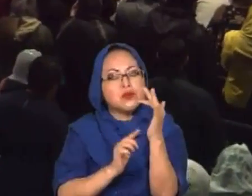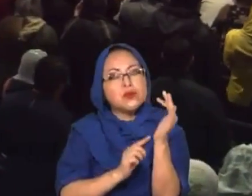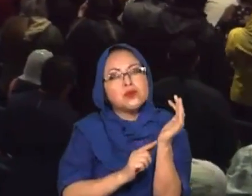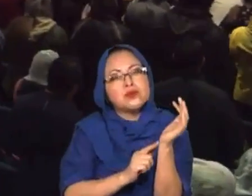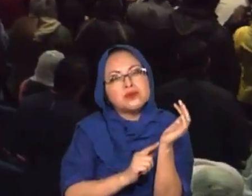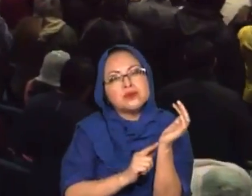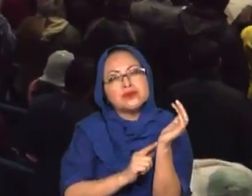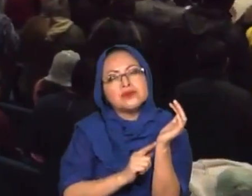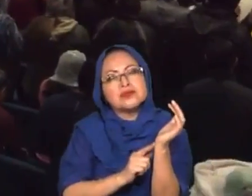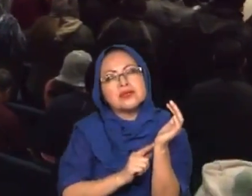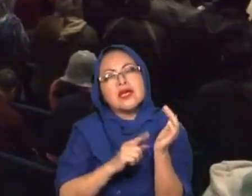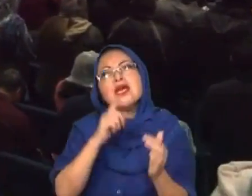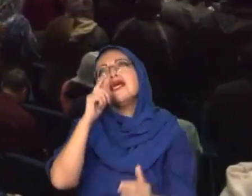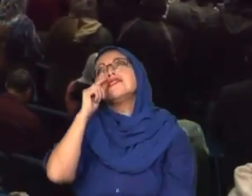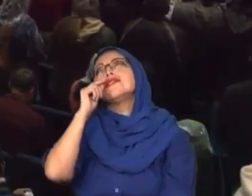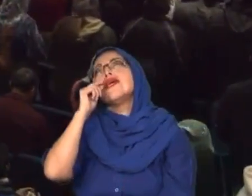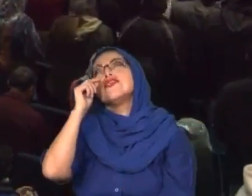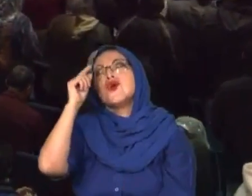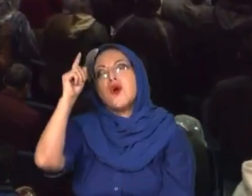Jesús,